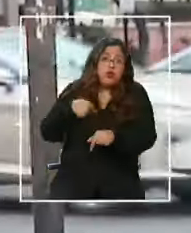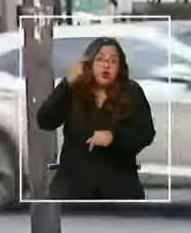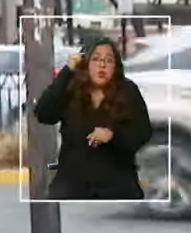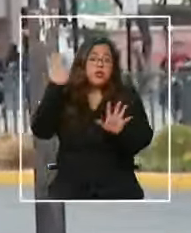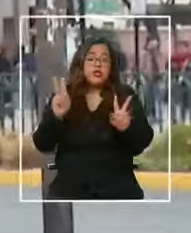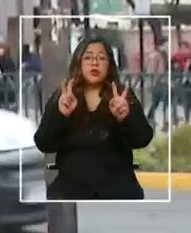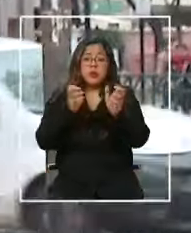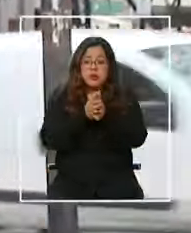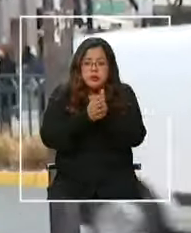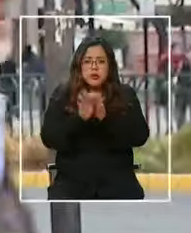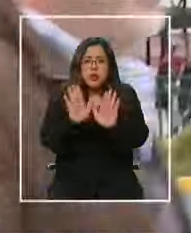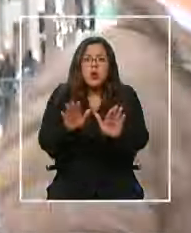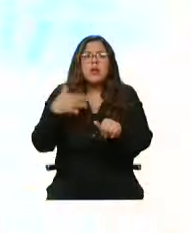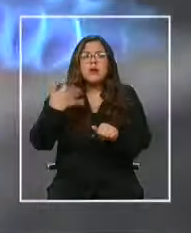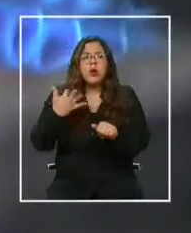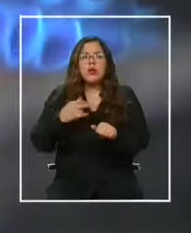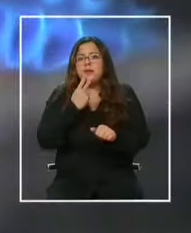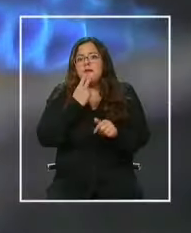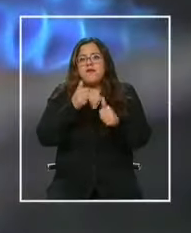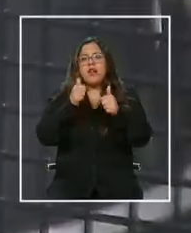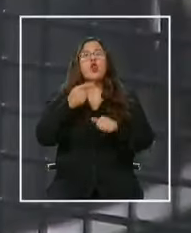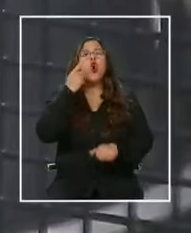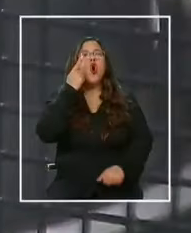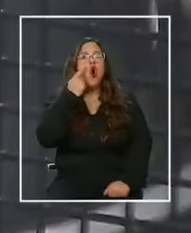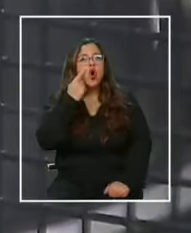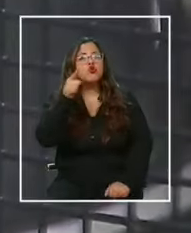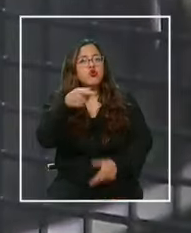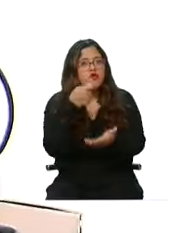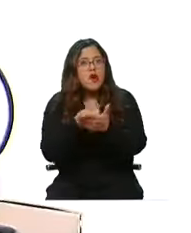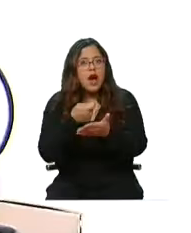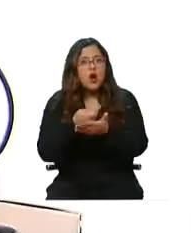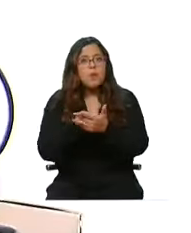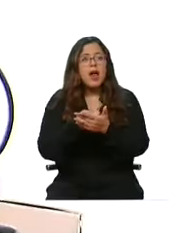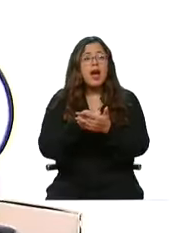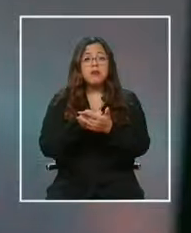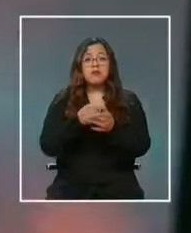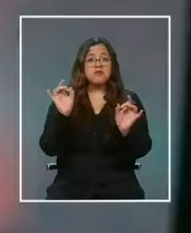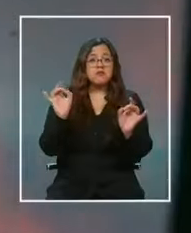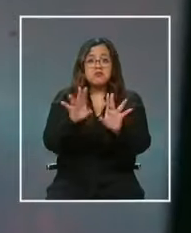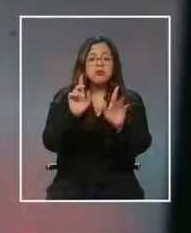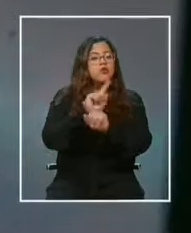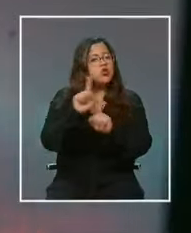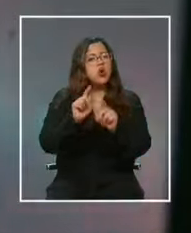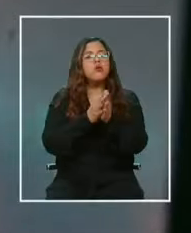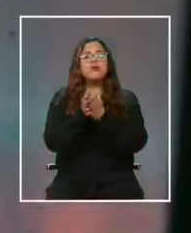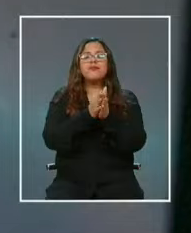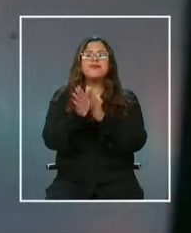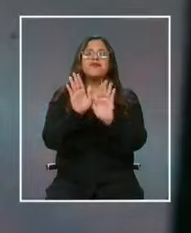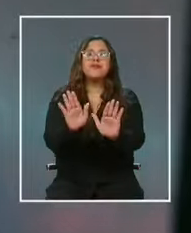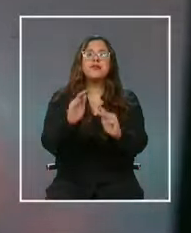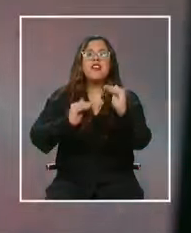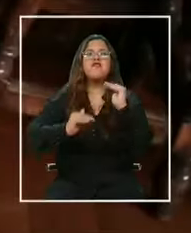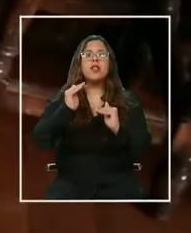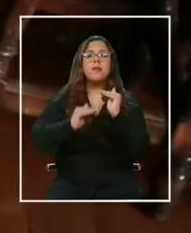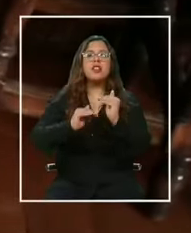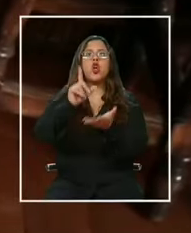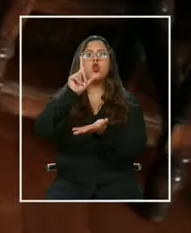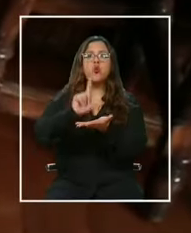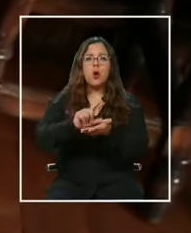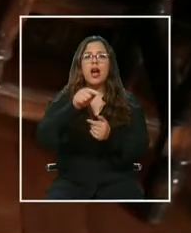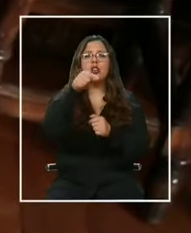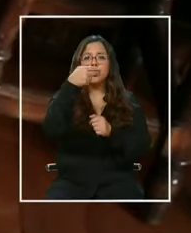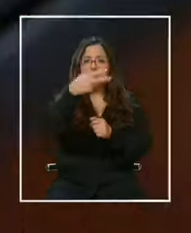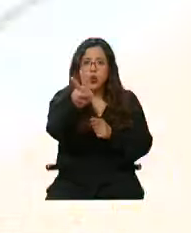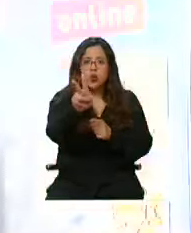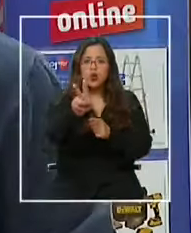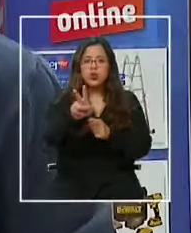la calefacción es algo esencial para poder vivir bien. Pero ojo, que si va a comprar no es llegar y hacerlo. La calefacción que necesite dependerá del espacio donde